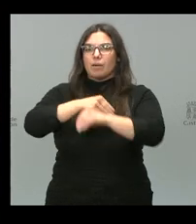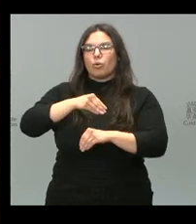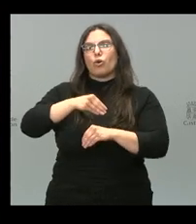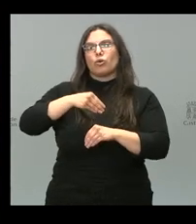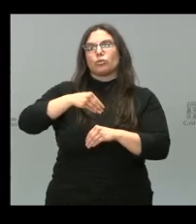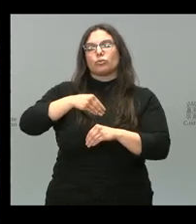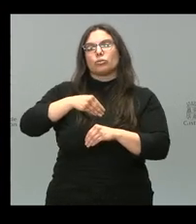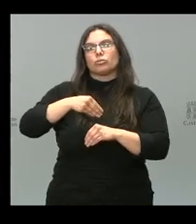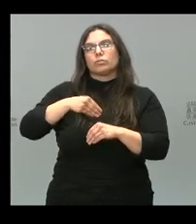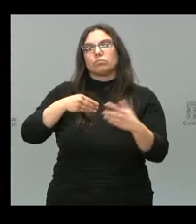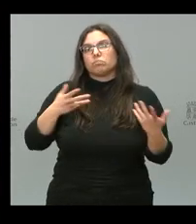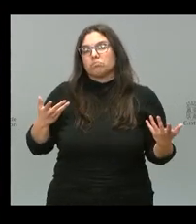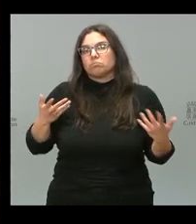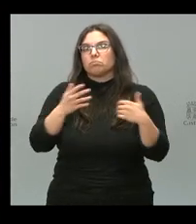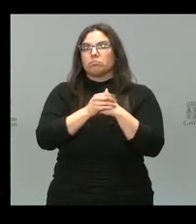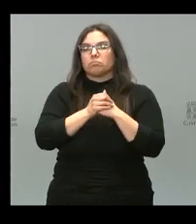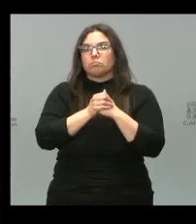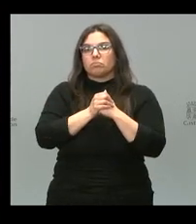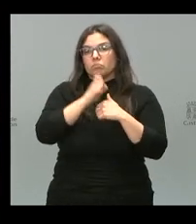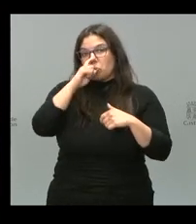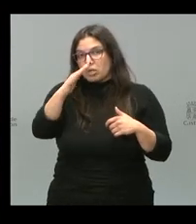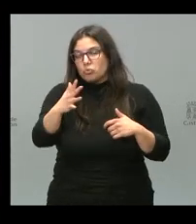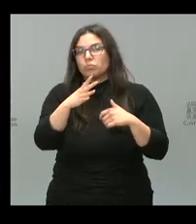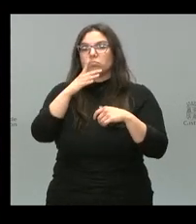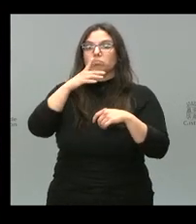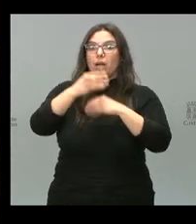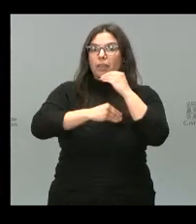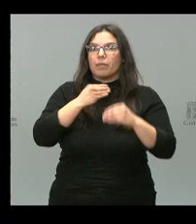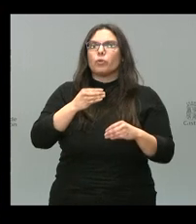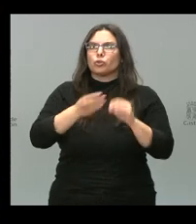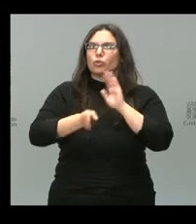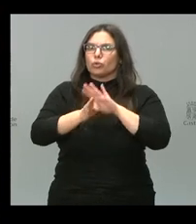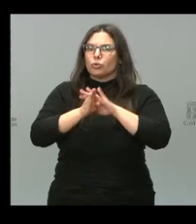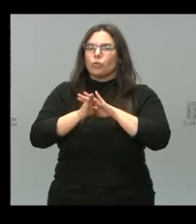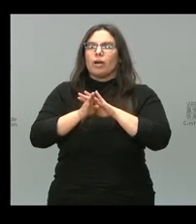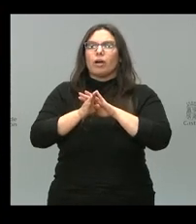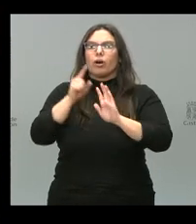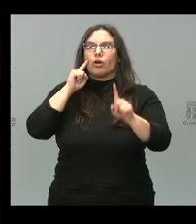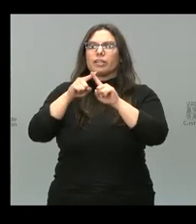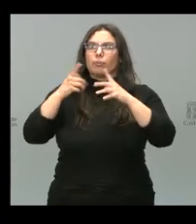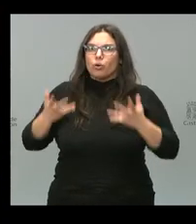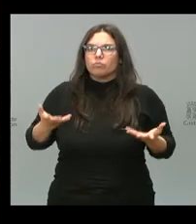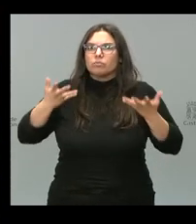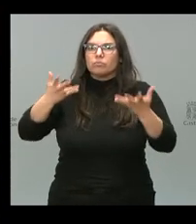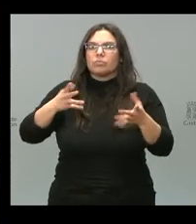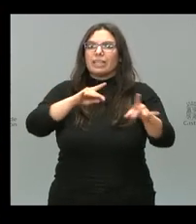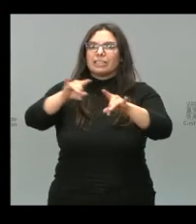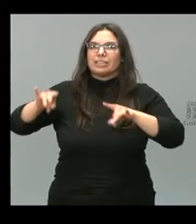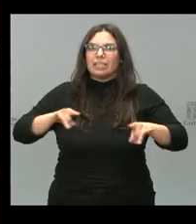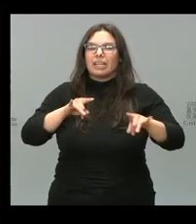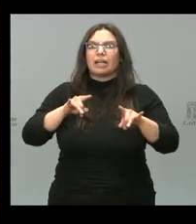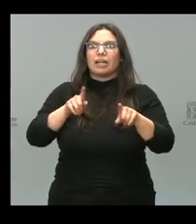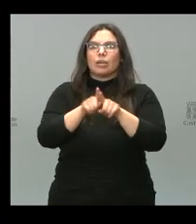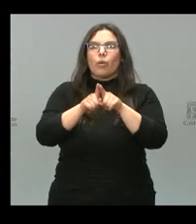próximos en los próximos meses y en los próximos años que tienen que seguir contribuyendo a hacer de esta tierra una tierra